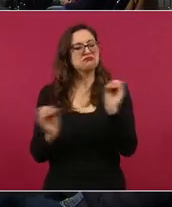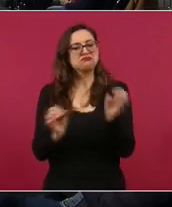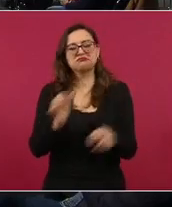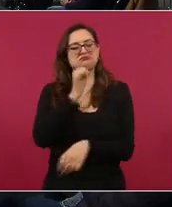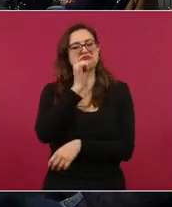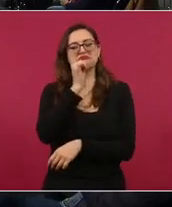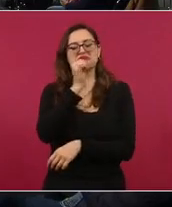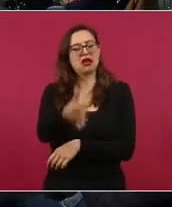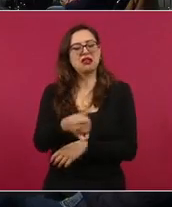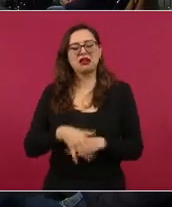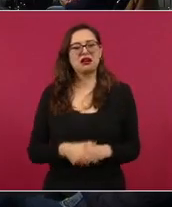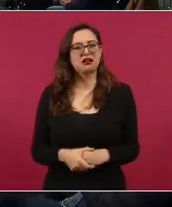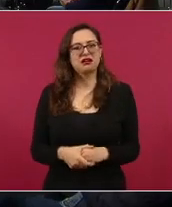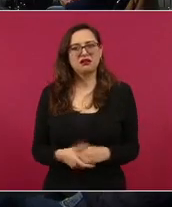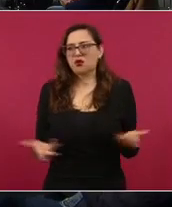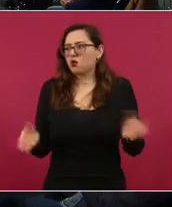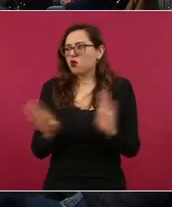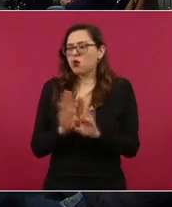los de seguridad.